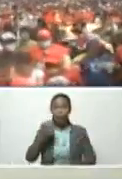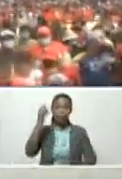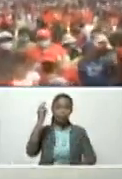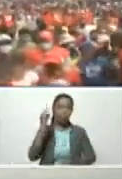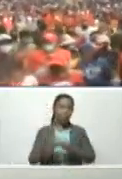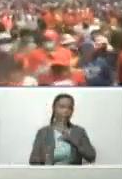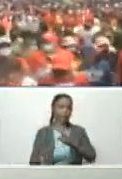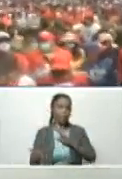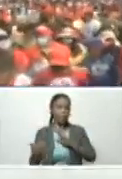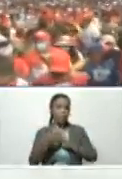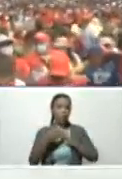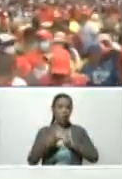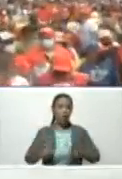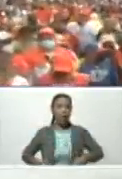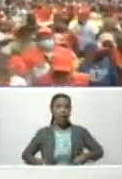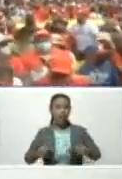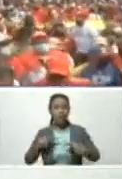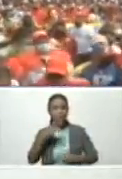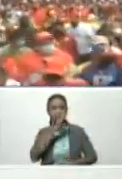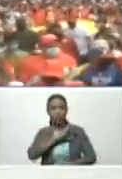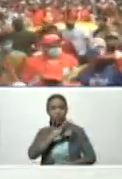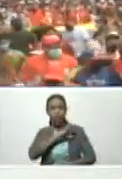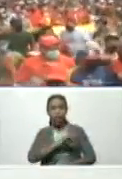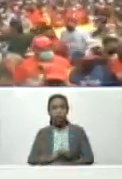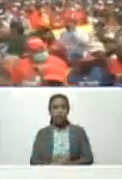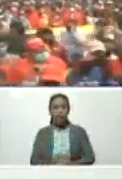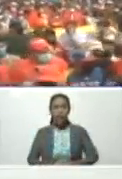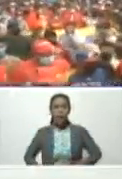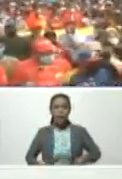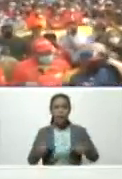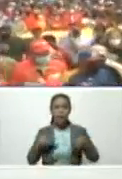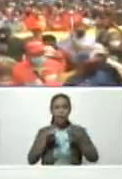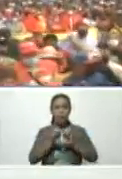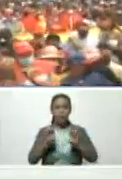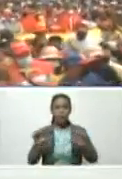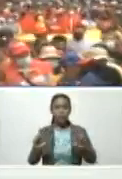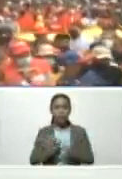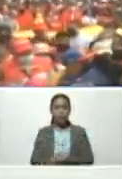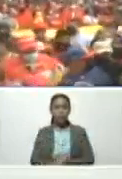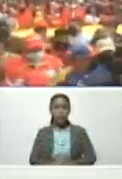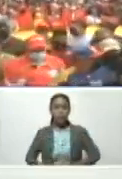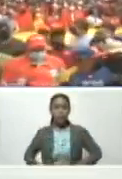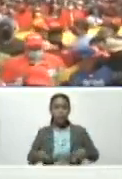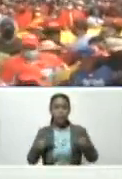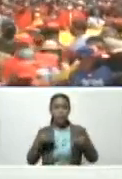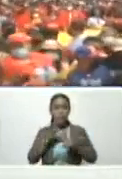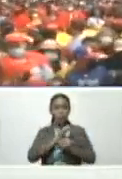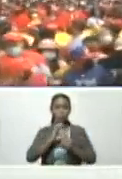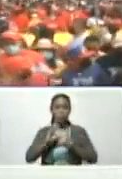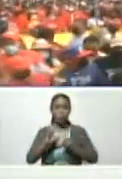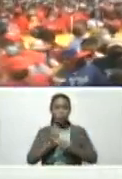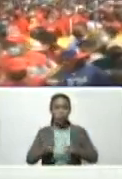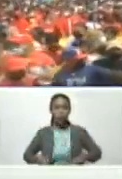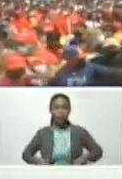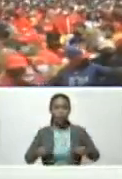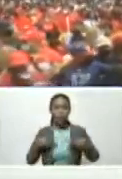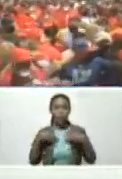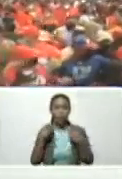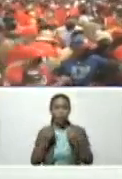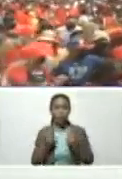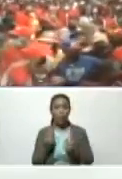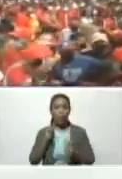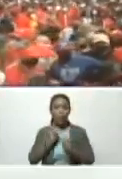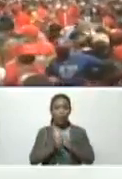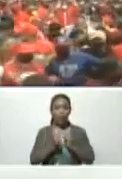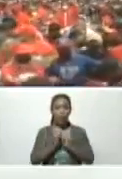a afectar la vida social, la vida educativa, la vida cultural, la vida económica, la vida